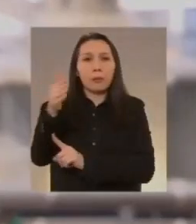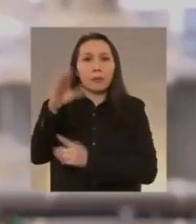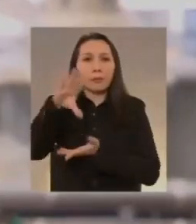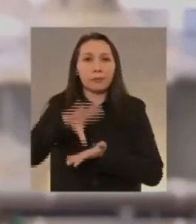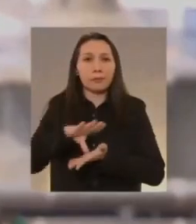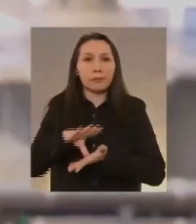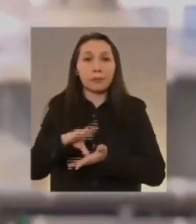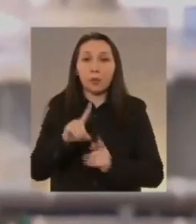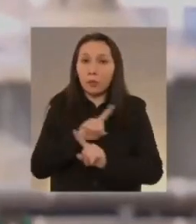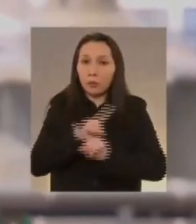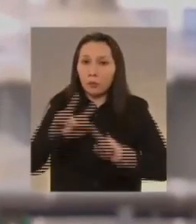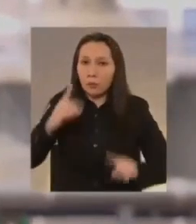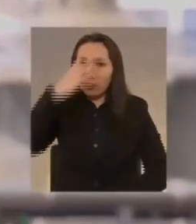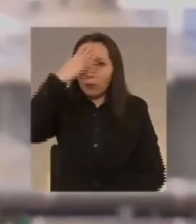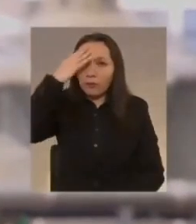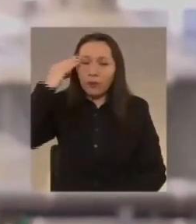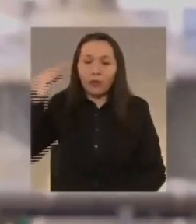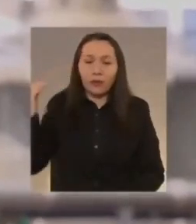No hay que olvidar